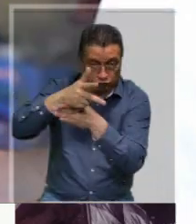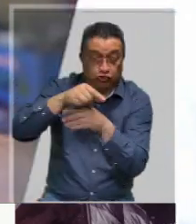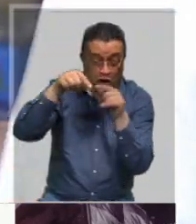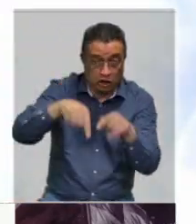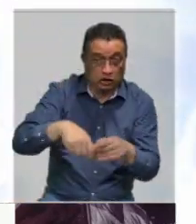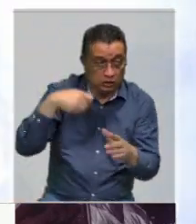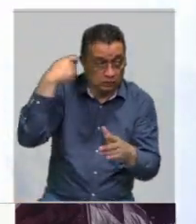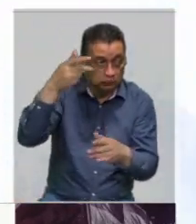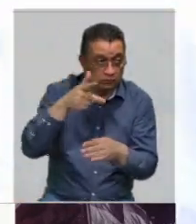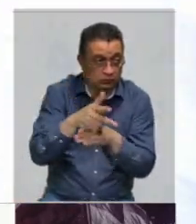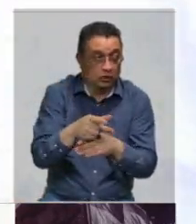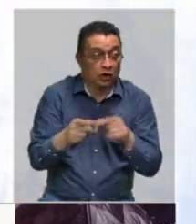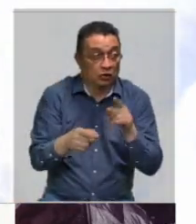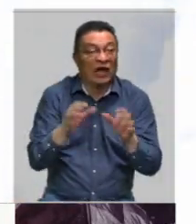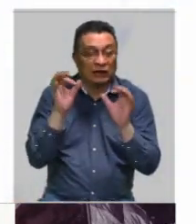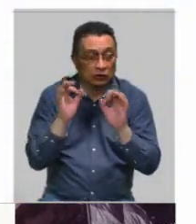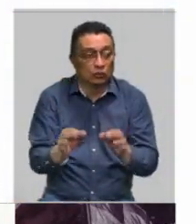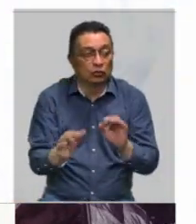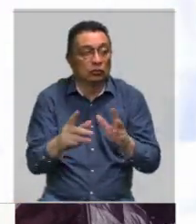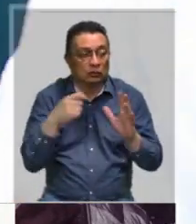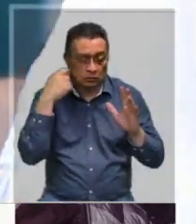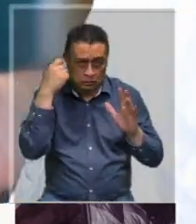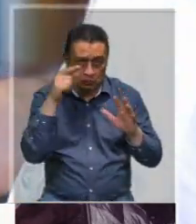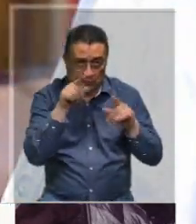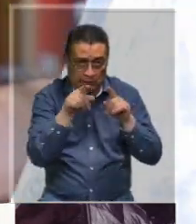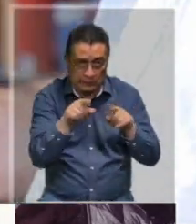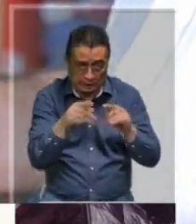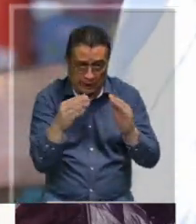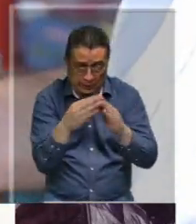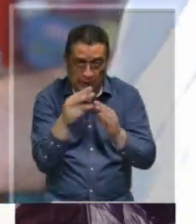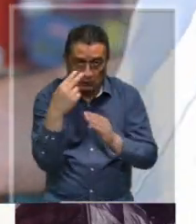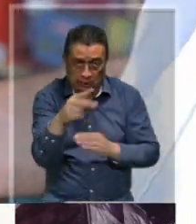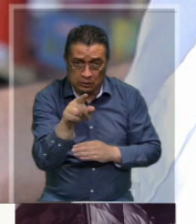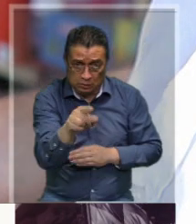¿Ya? Y estoy seguro que por la imagen, esto es tu...